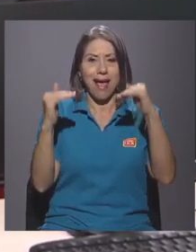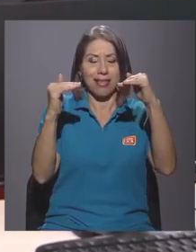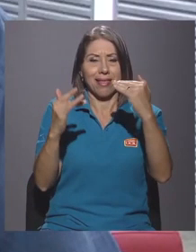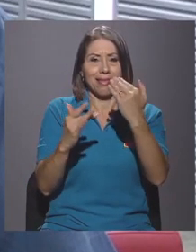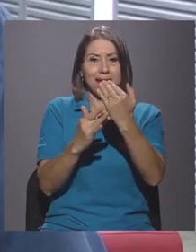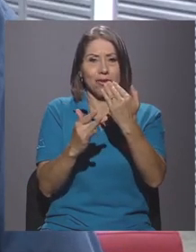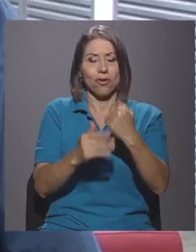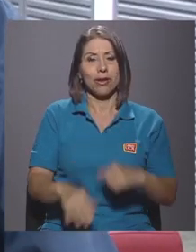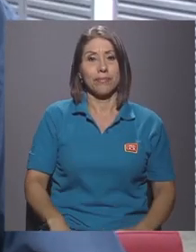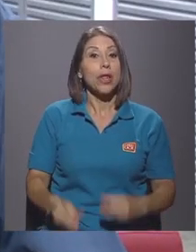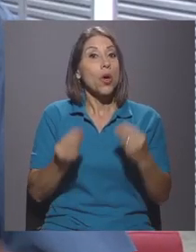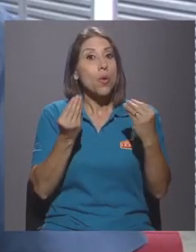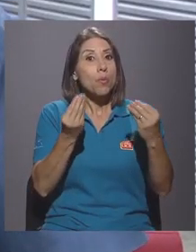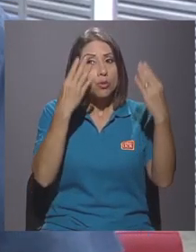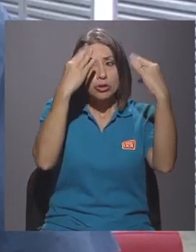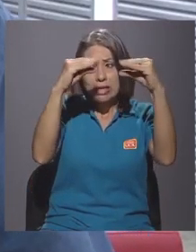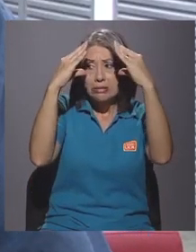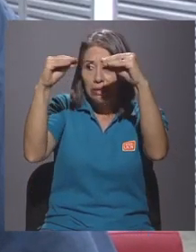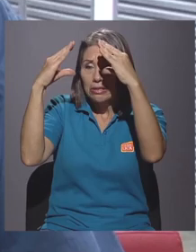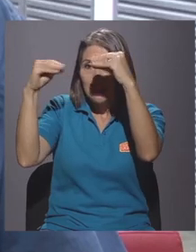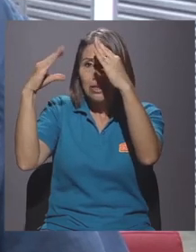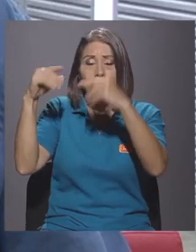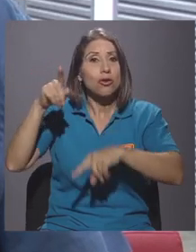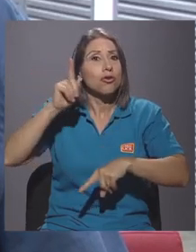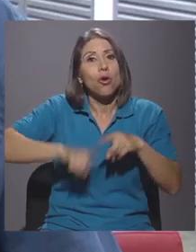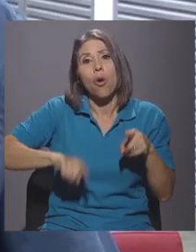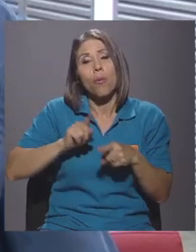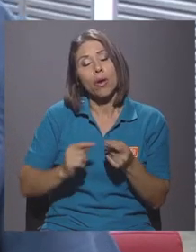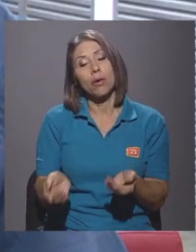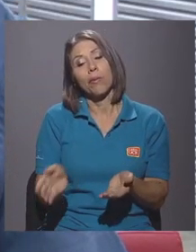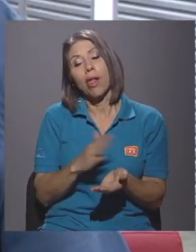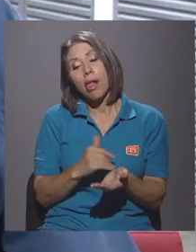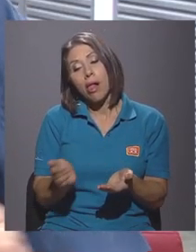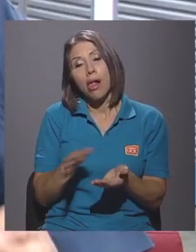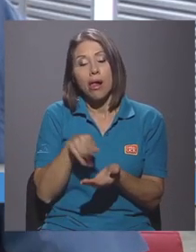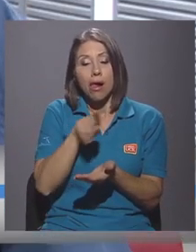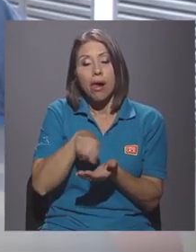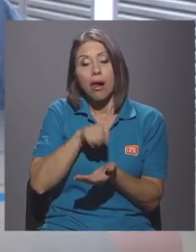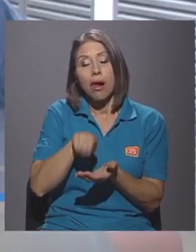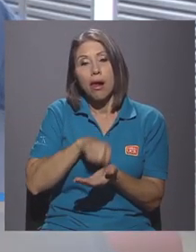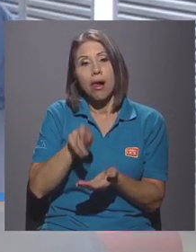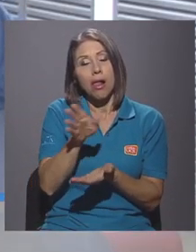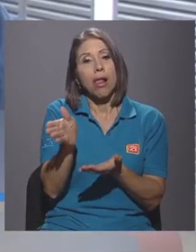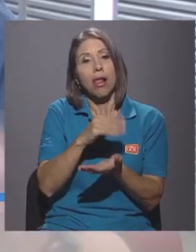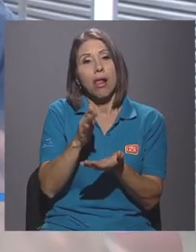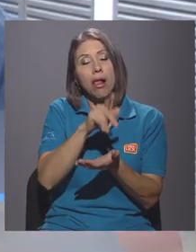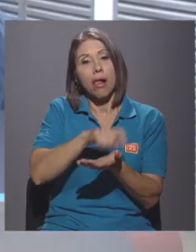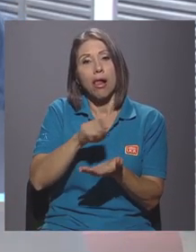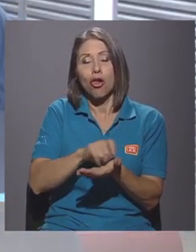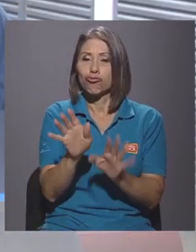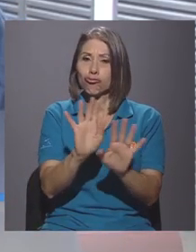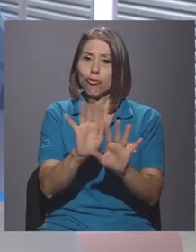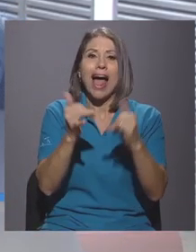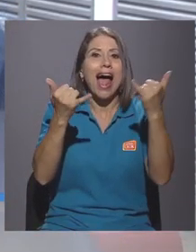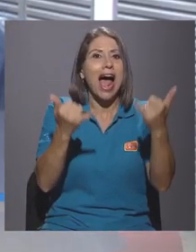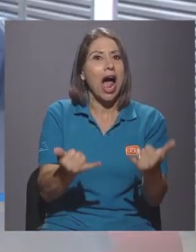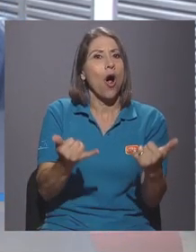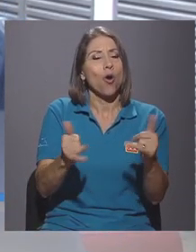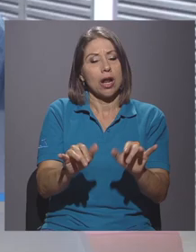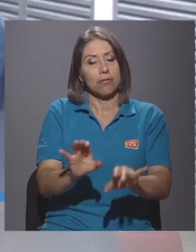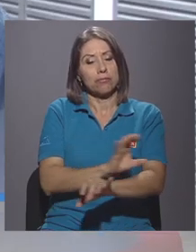son muchos datos, ya no se pueden procesar manualmente. Necesitamos métodos para automatizar